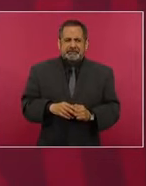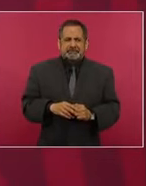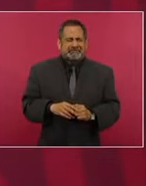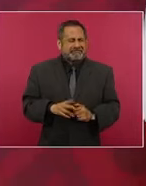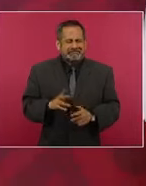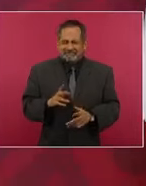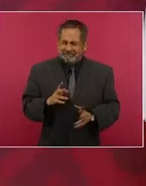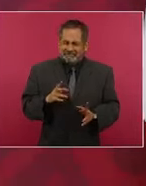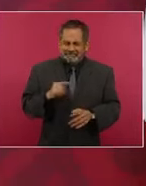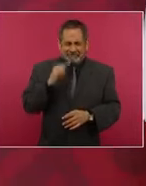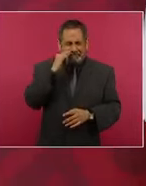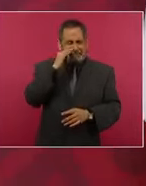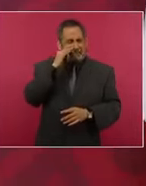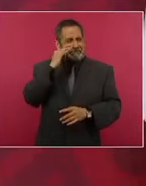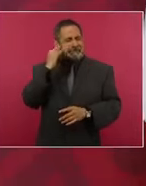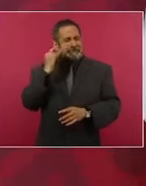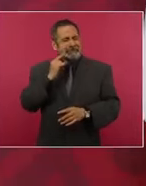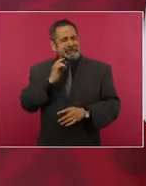indignante,